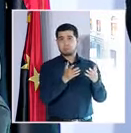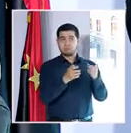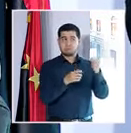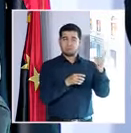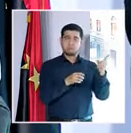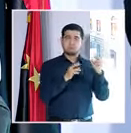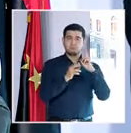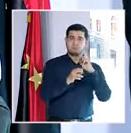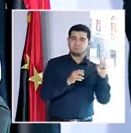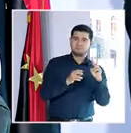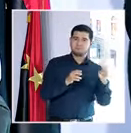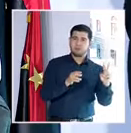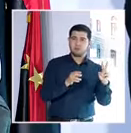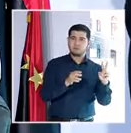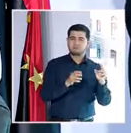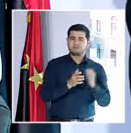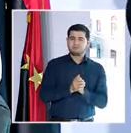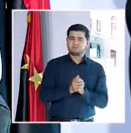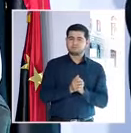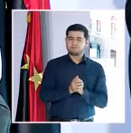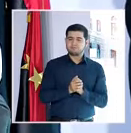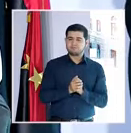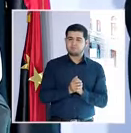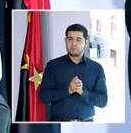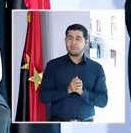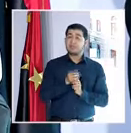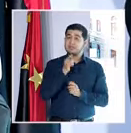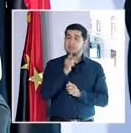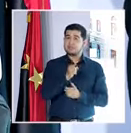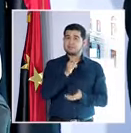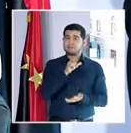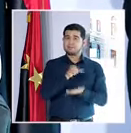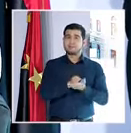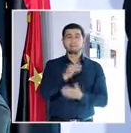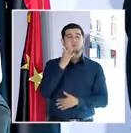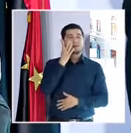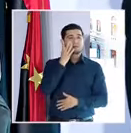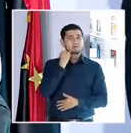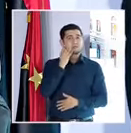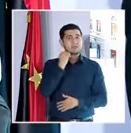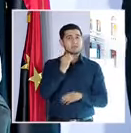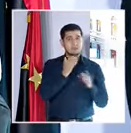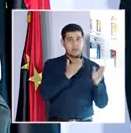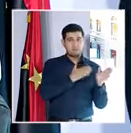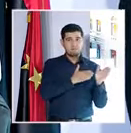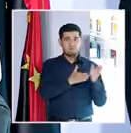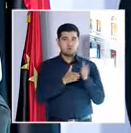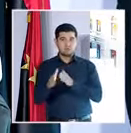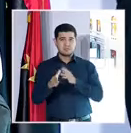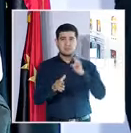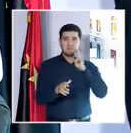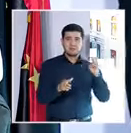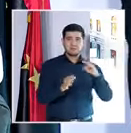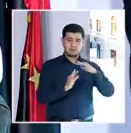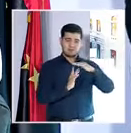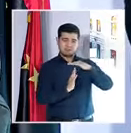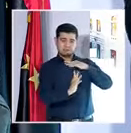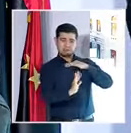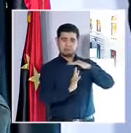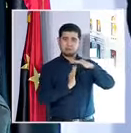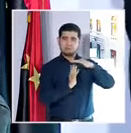Por eso creo que ha sido esa experiencia del proceso migratorio